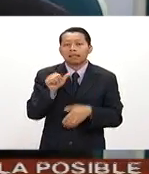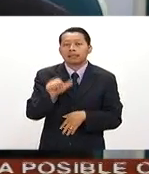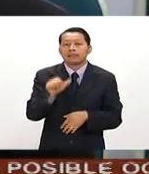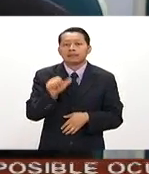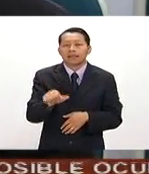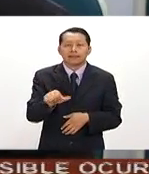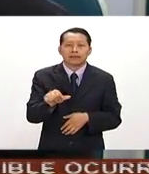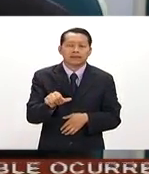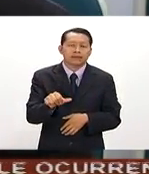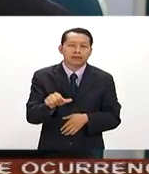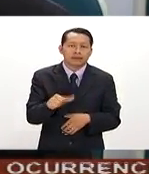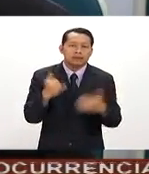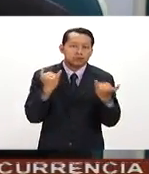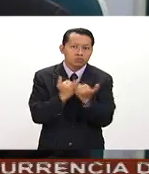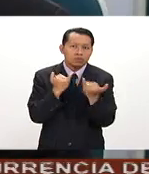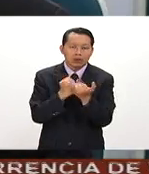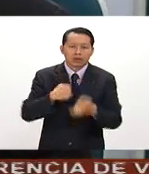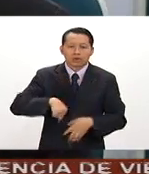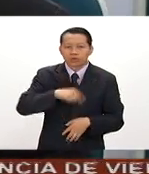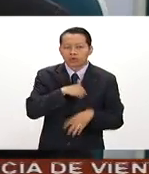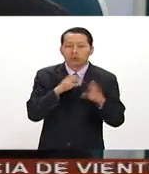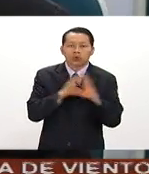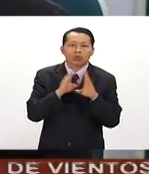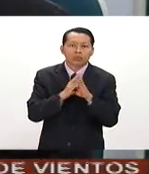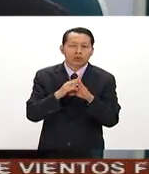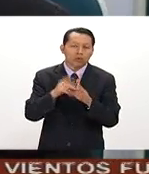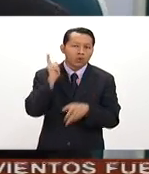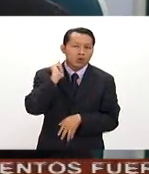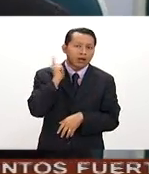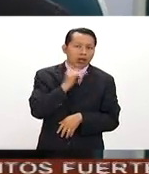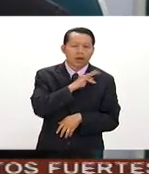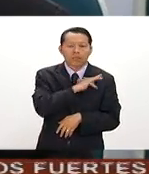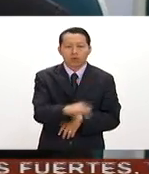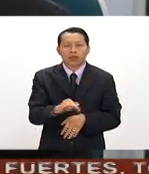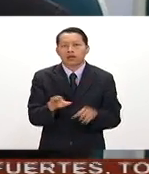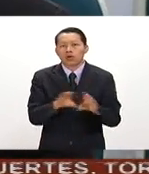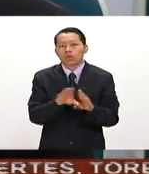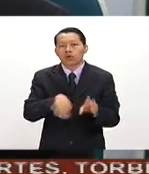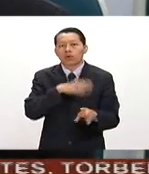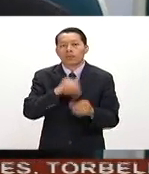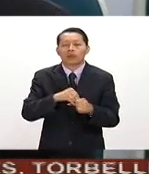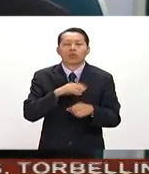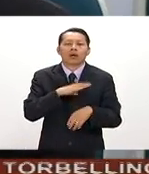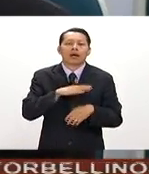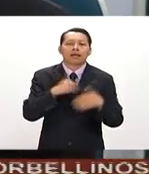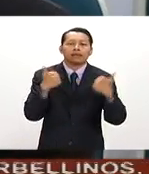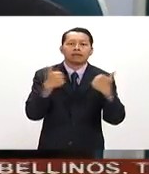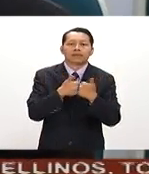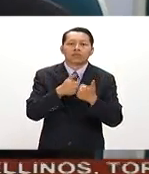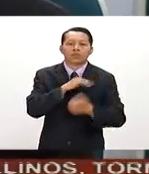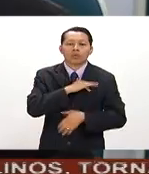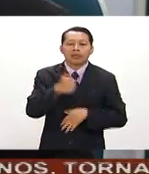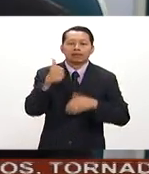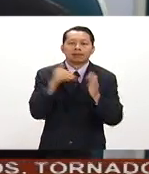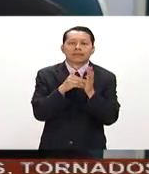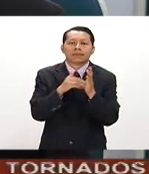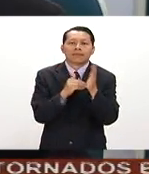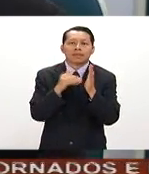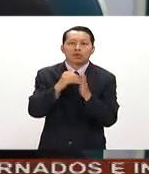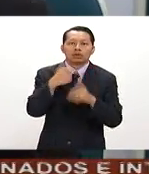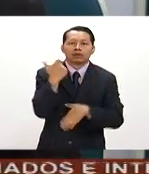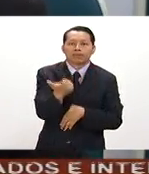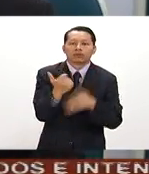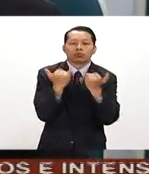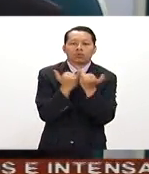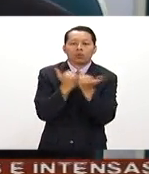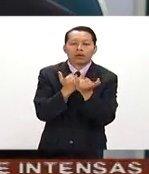2016, nosotros estamos esperando cerrar en la frontera de los 6,000 millones de pesos, que eso es